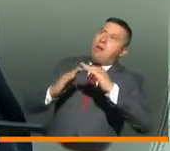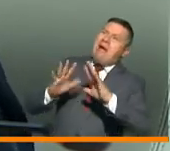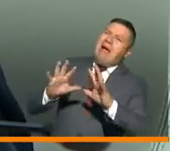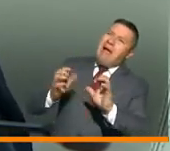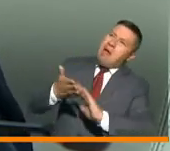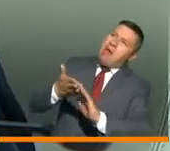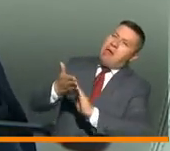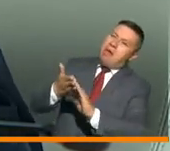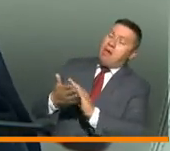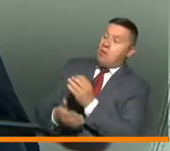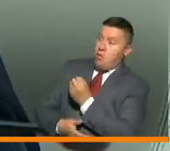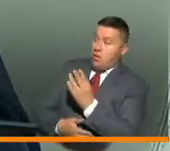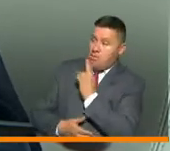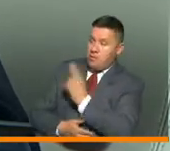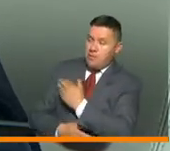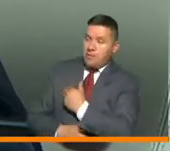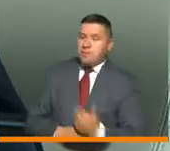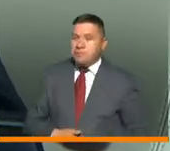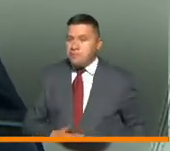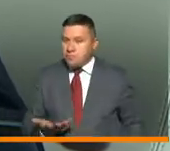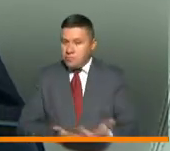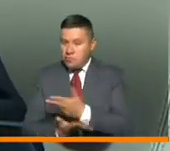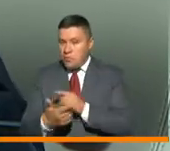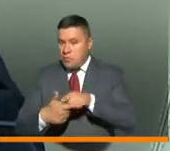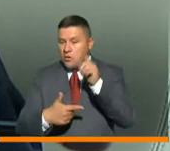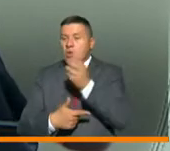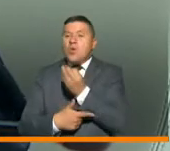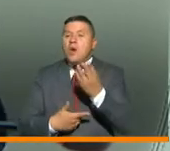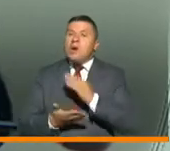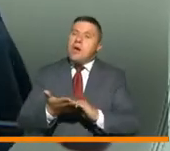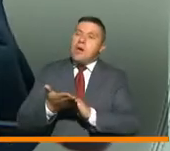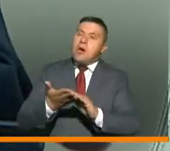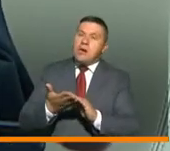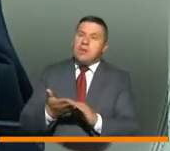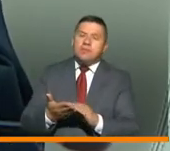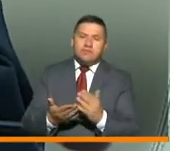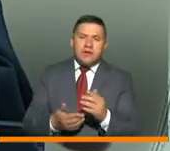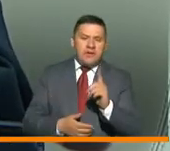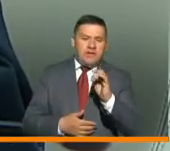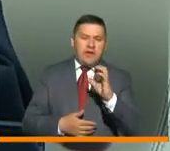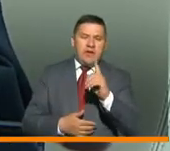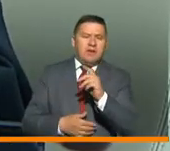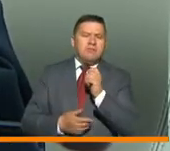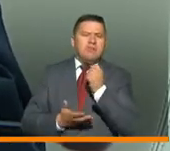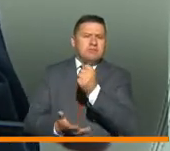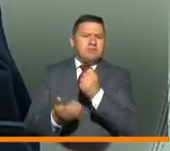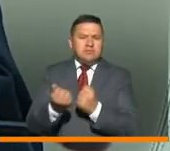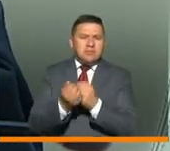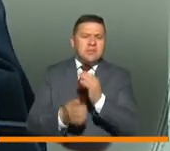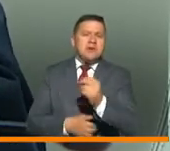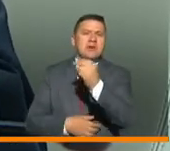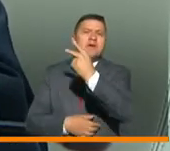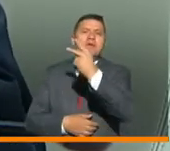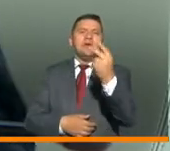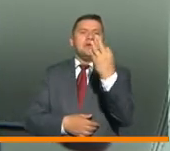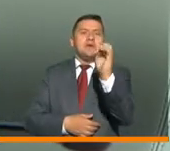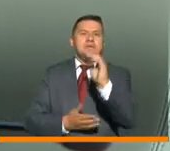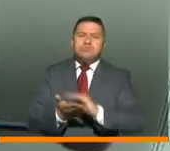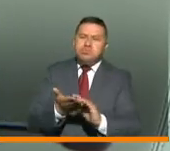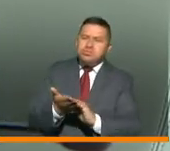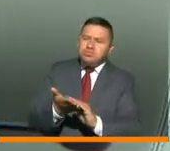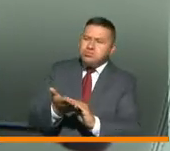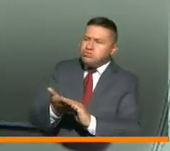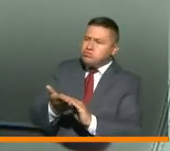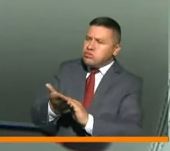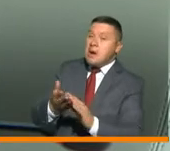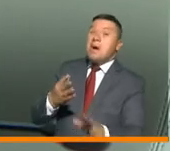mejoramientos le traigo cifras nuevas, presidente, para compartir con usted y los colombianos. Con el FIE habíamos contado que vamos en más de 230 mejoramientos,